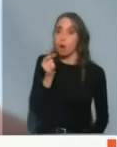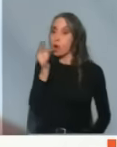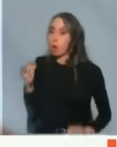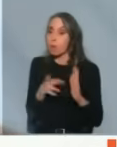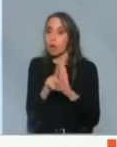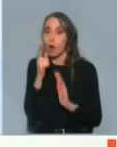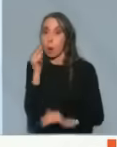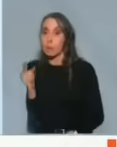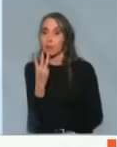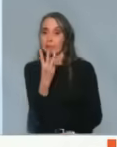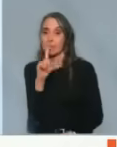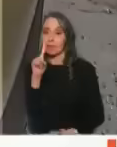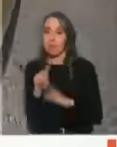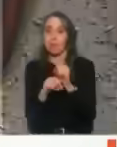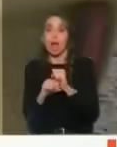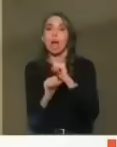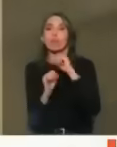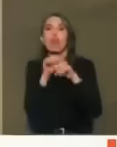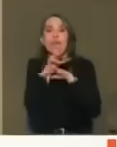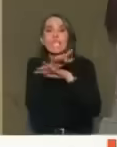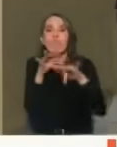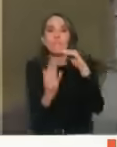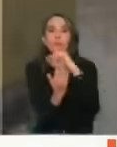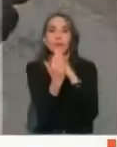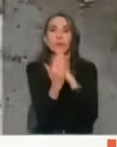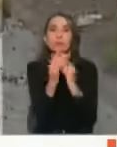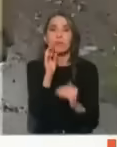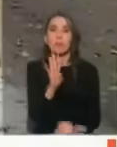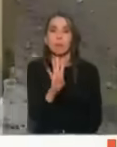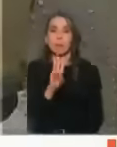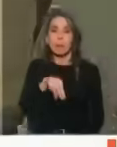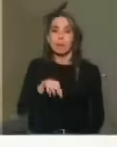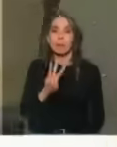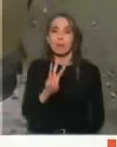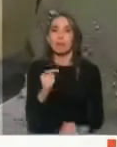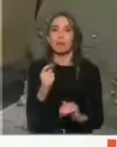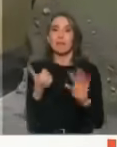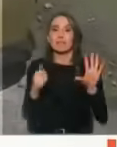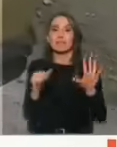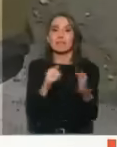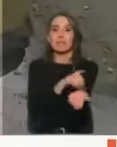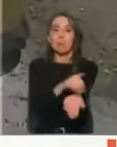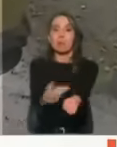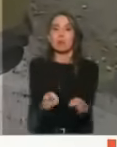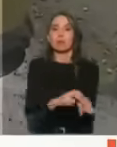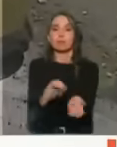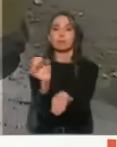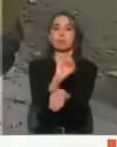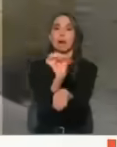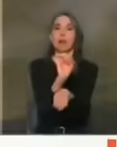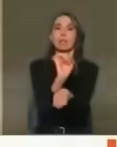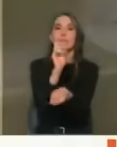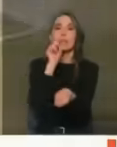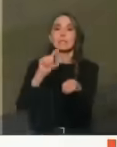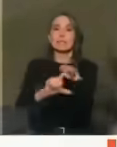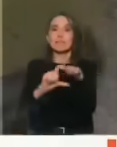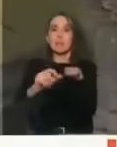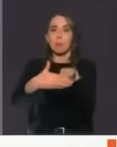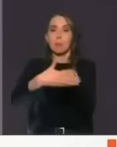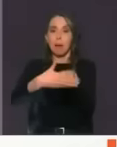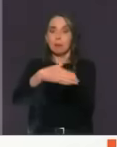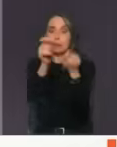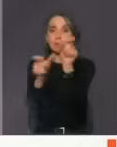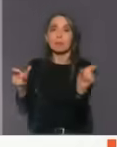31 años, que por cierto se mueve en un BMW de aproximadamente 60 millones de pesos sin patente, mientras las